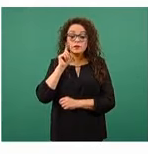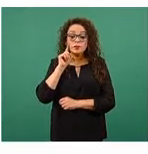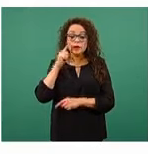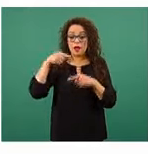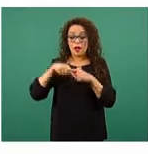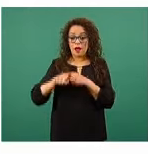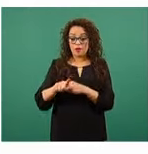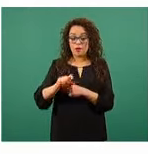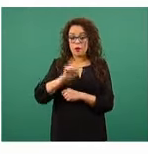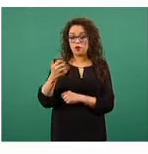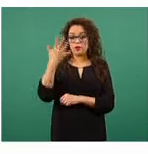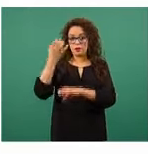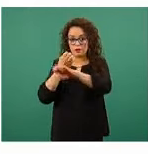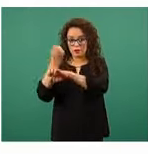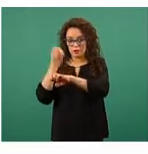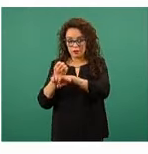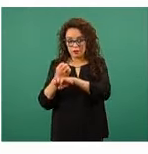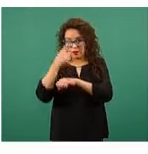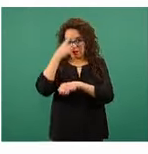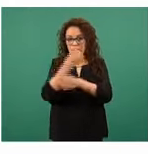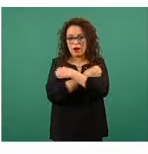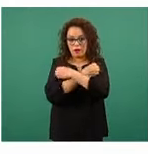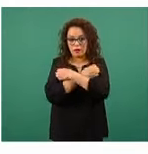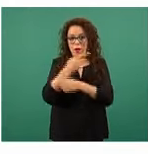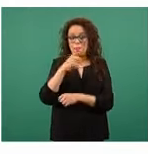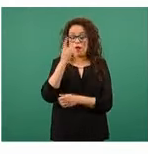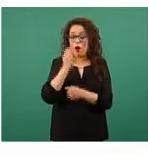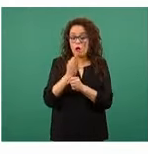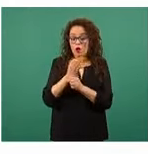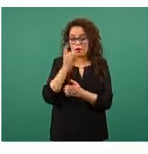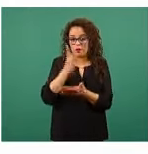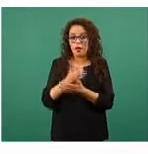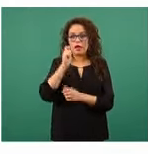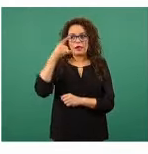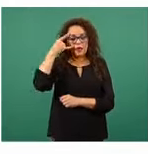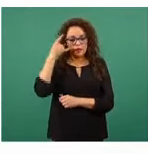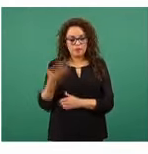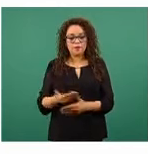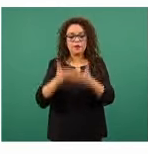federativas, y las personas adultas mayores,